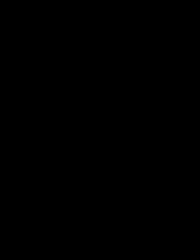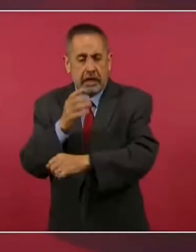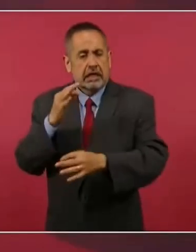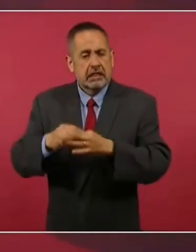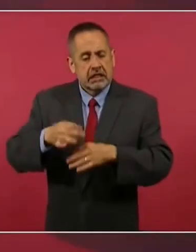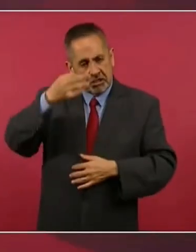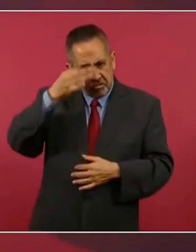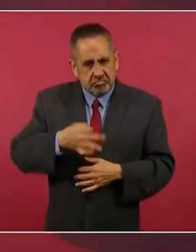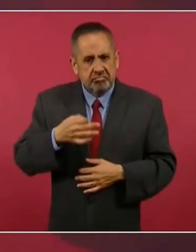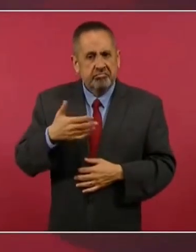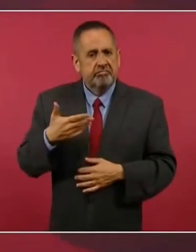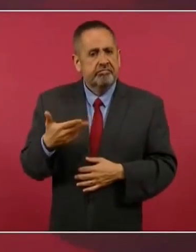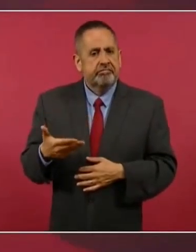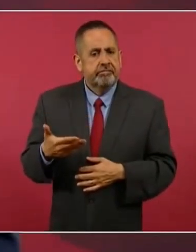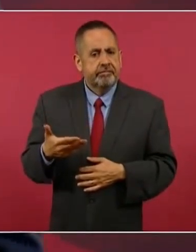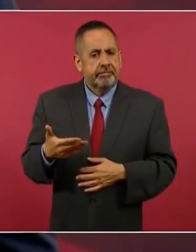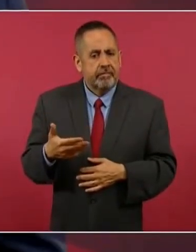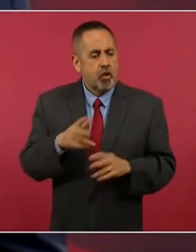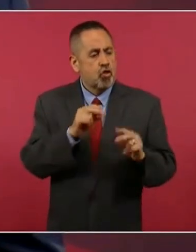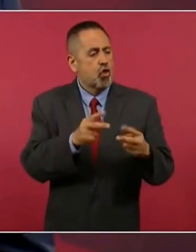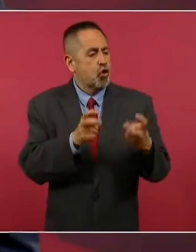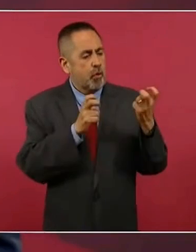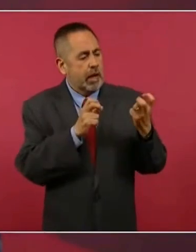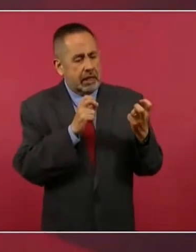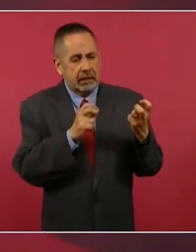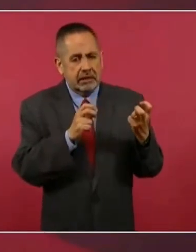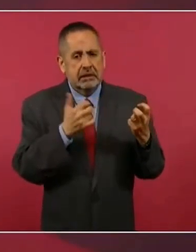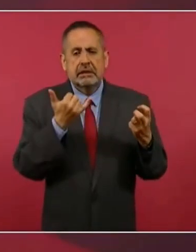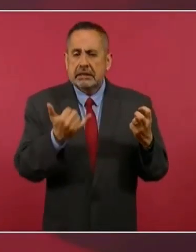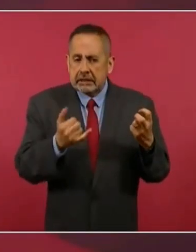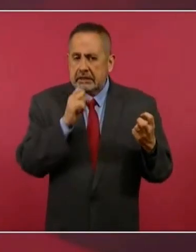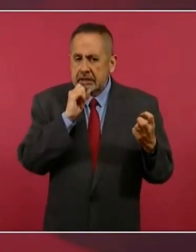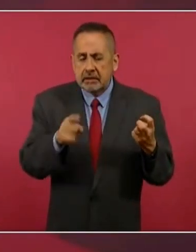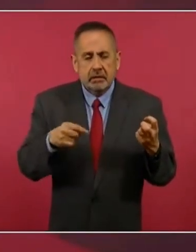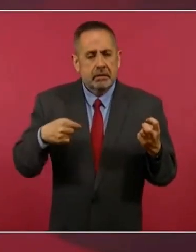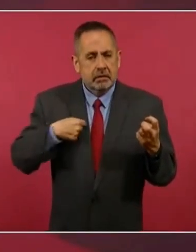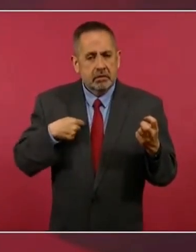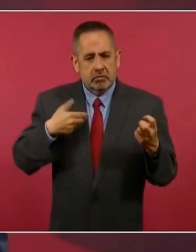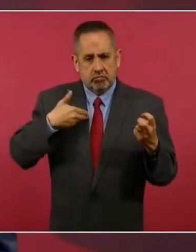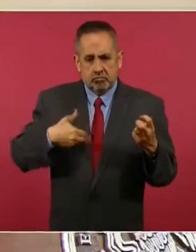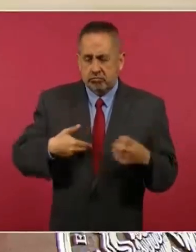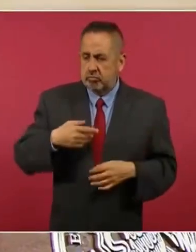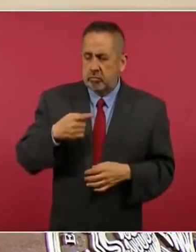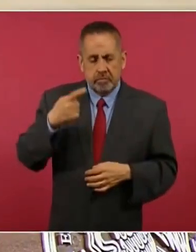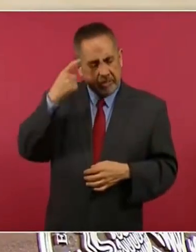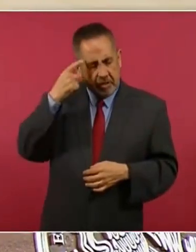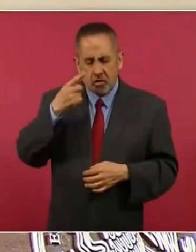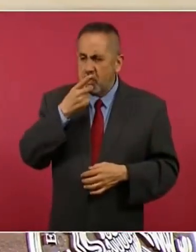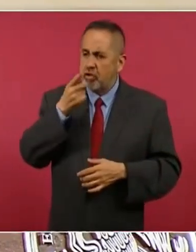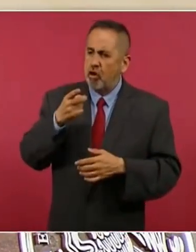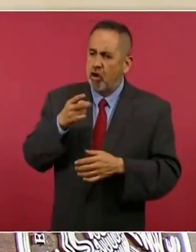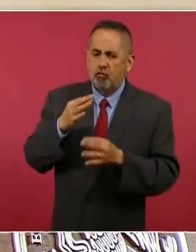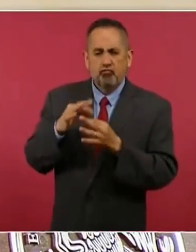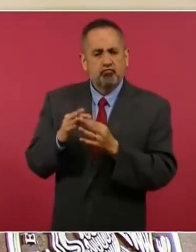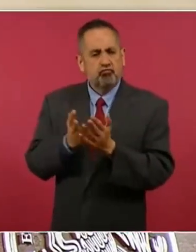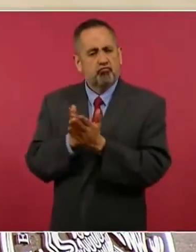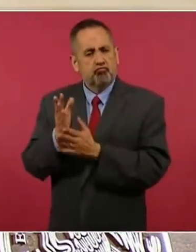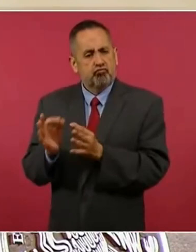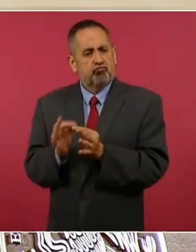¿sí?, no robarse el dinero y ser consecuente,